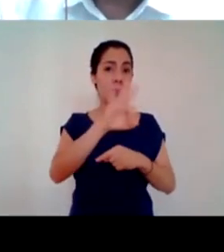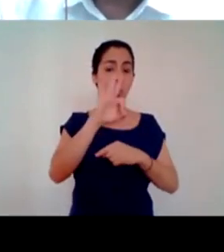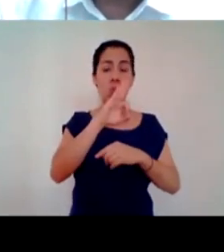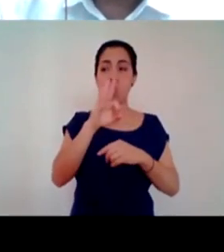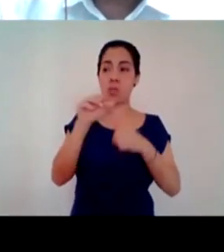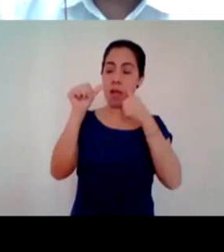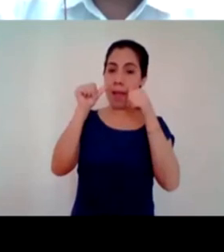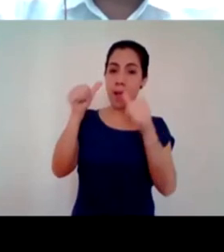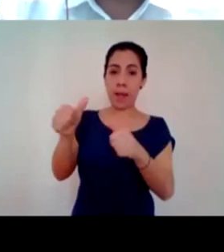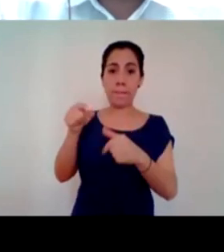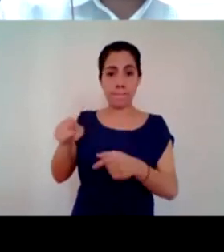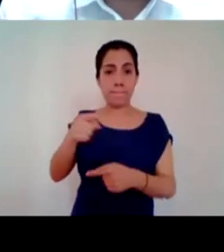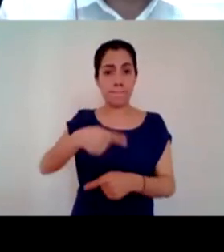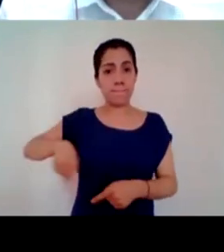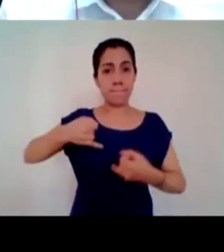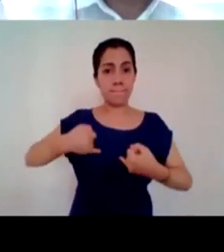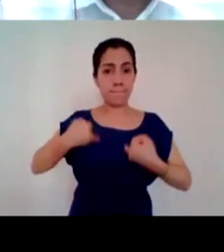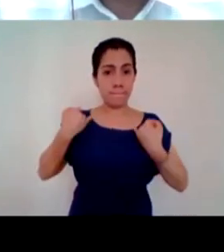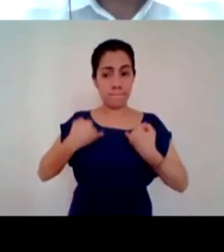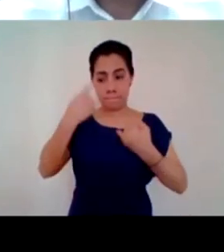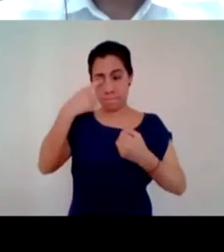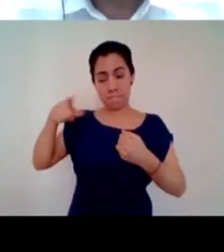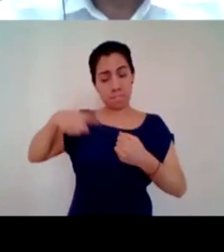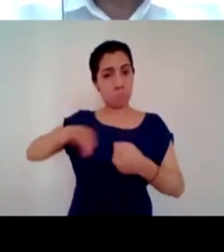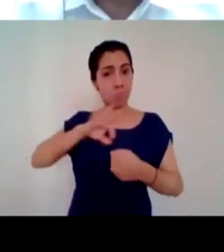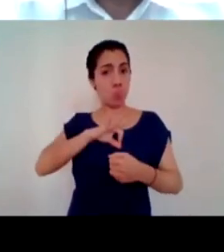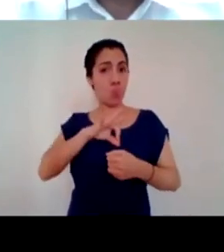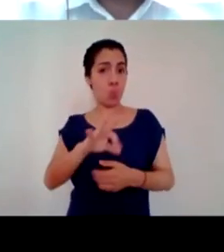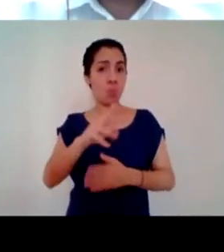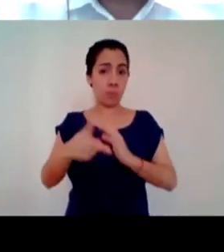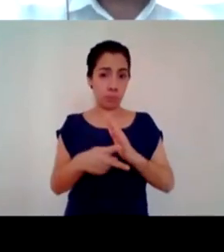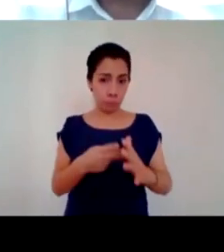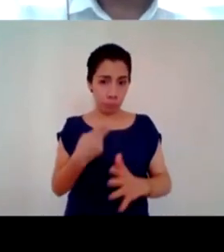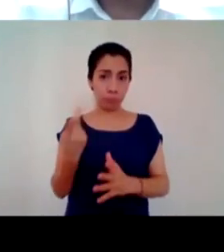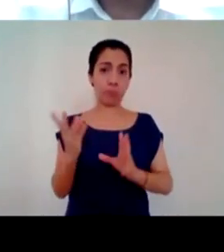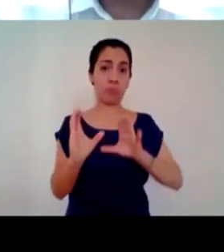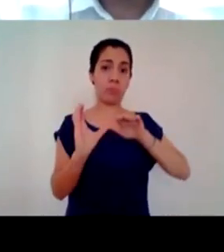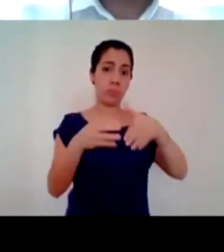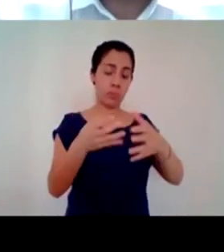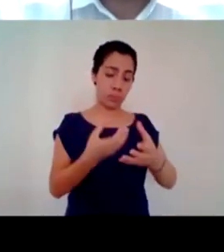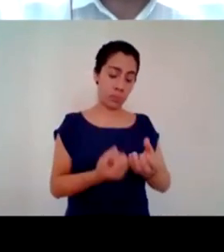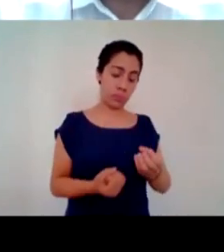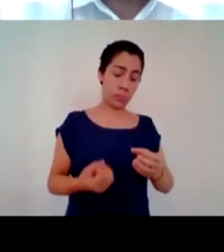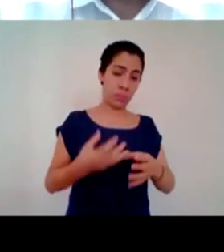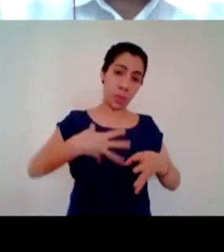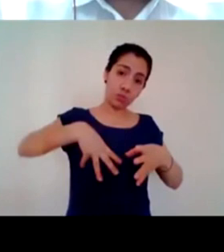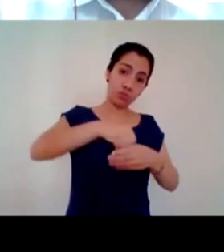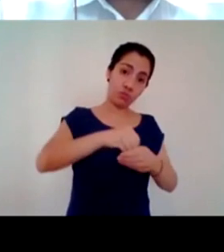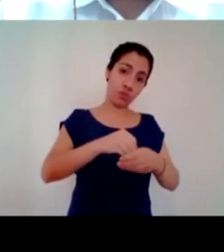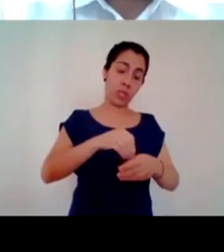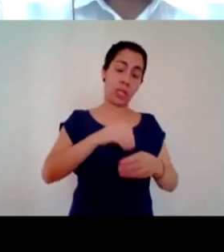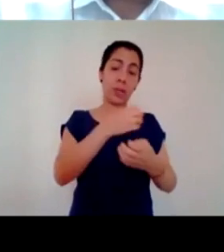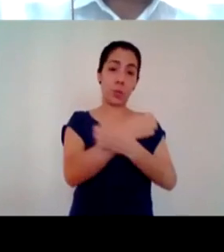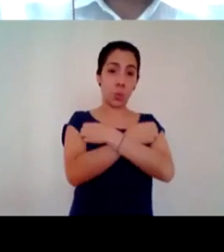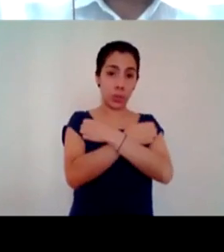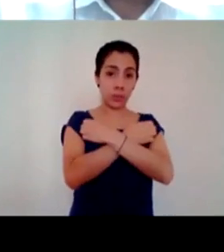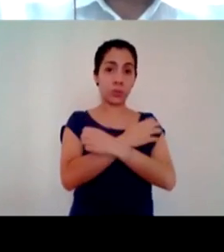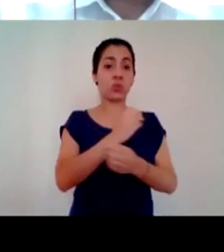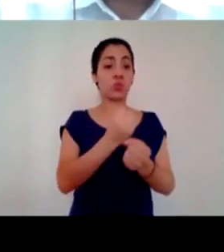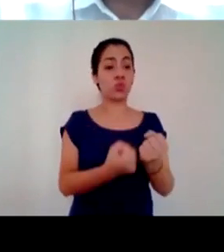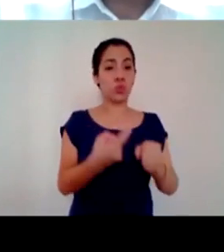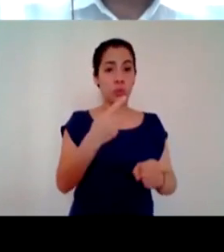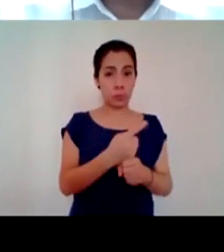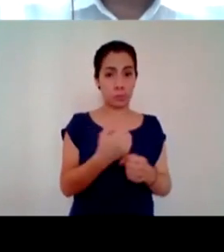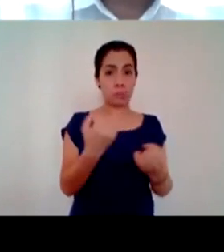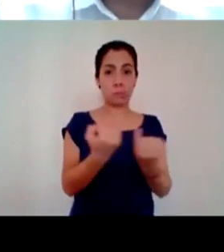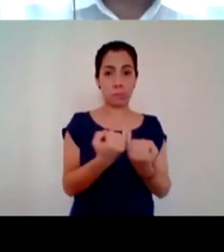lograr pues la reinserción, la reintegración y la reeducación de un adolescente. Y yo creo que tenemos que verlo